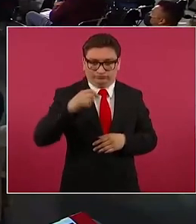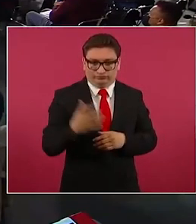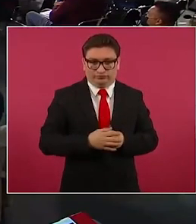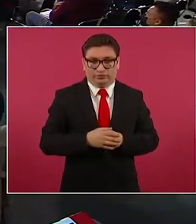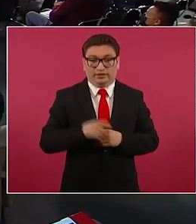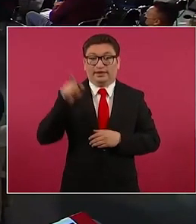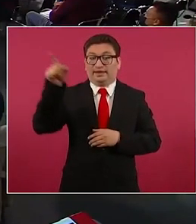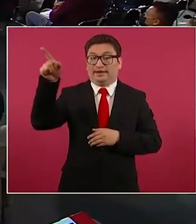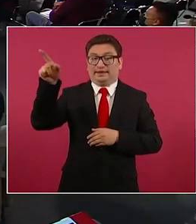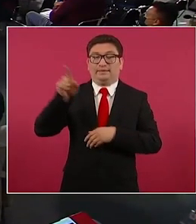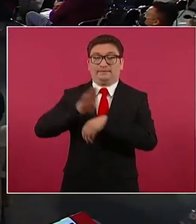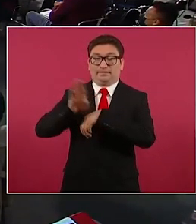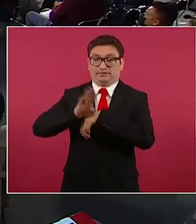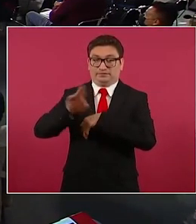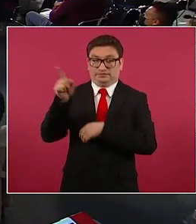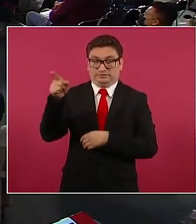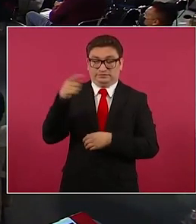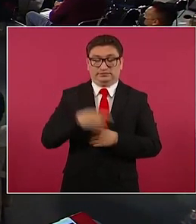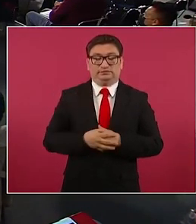Brasil,